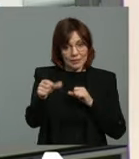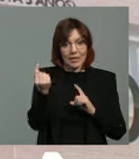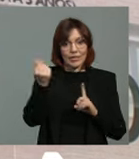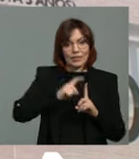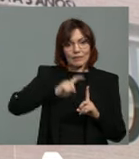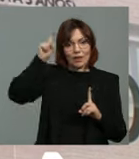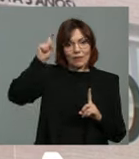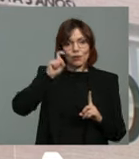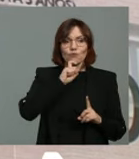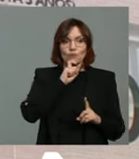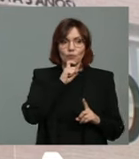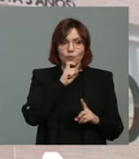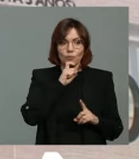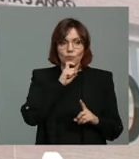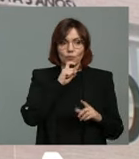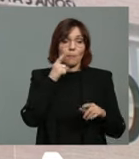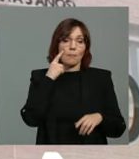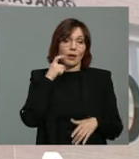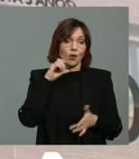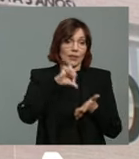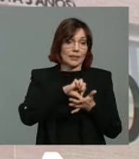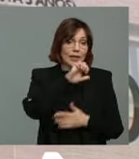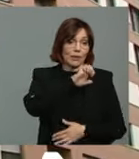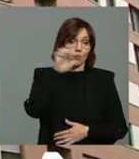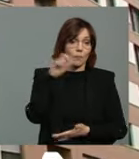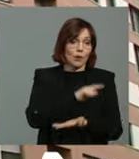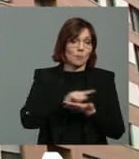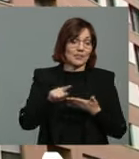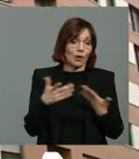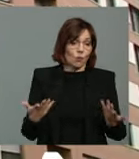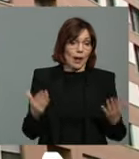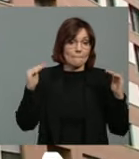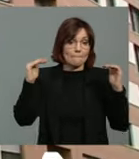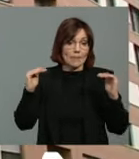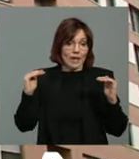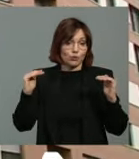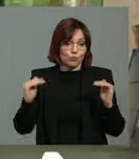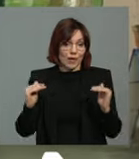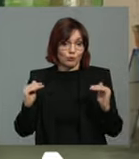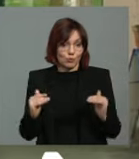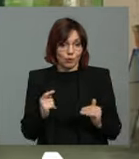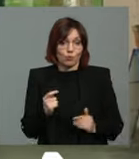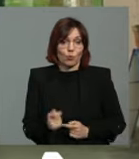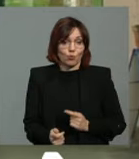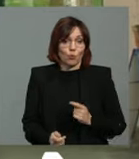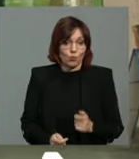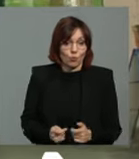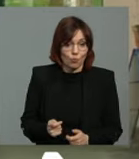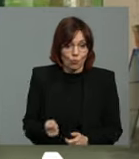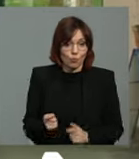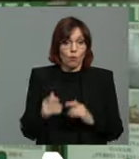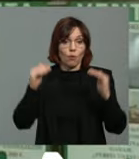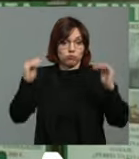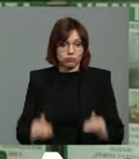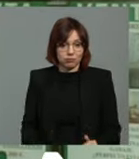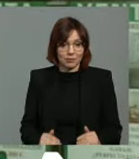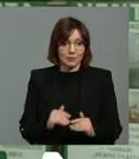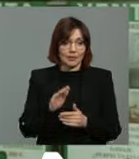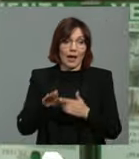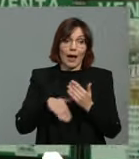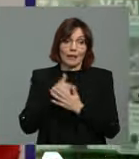mensajes Lance El Banco Central europeo Cómo eh ese alivio va llegando también a los bolsillos de los hipotecados o no habrá que ver un poco Qué pasa de aquí a finales de